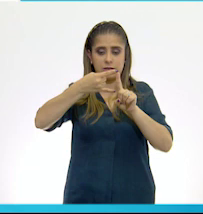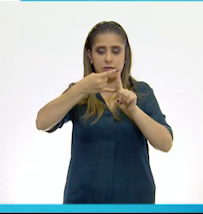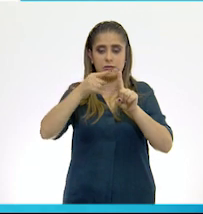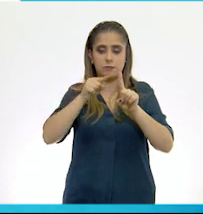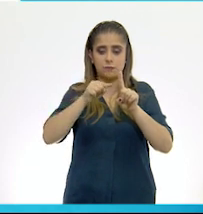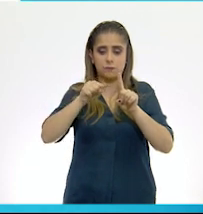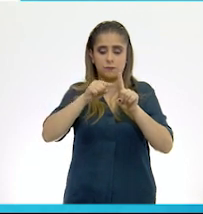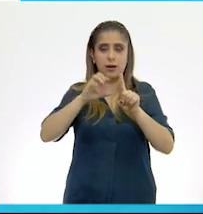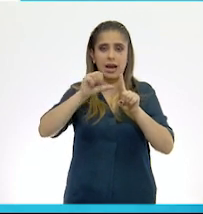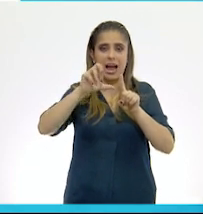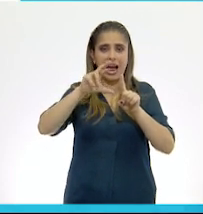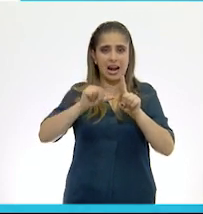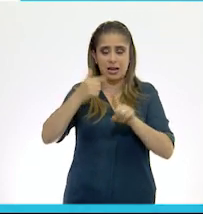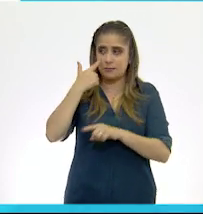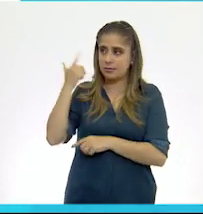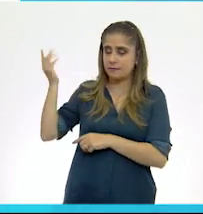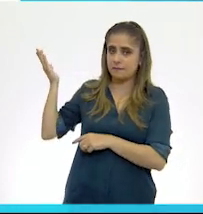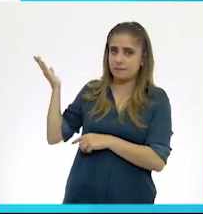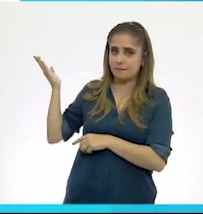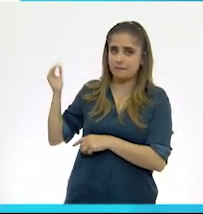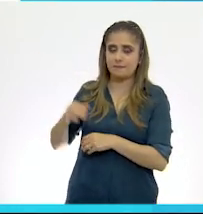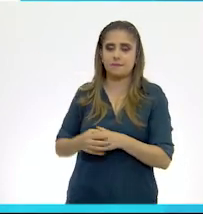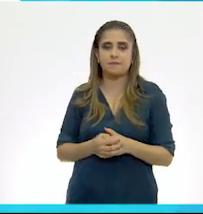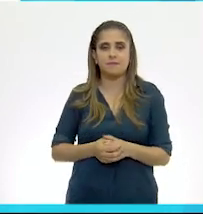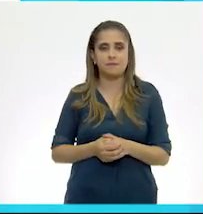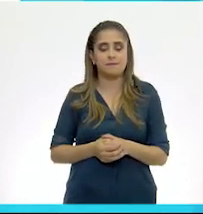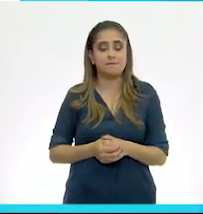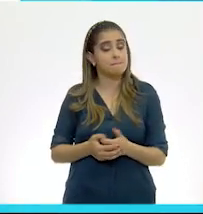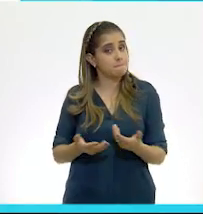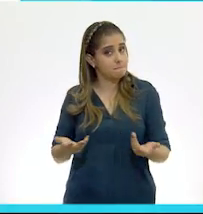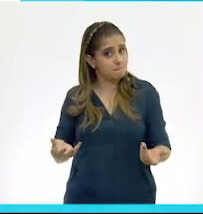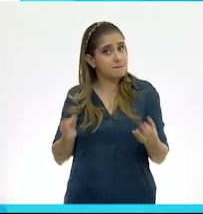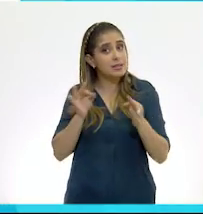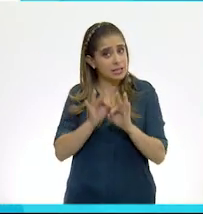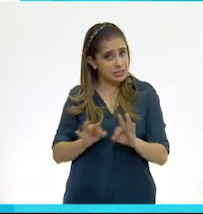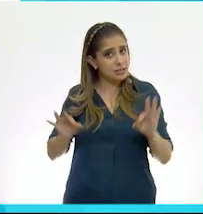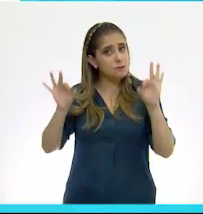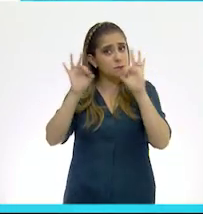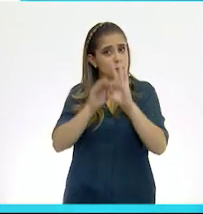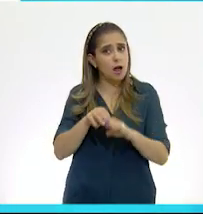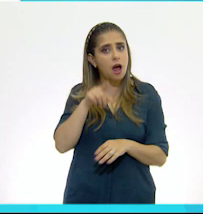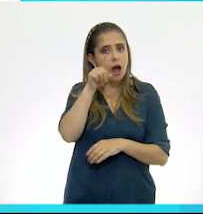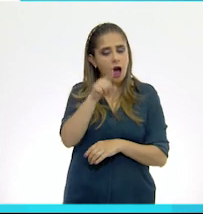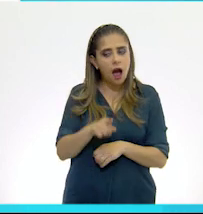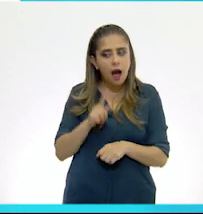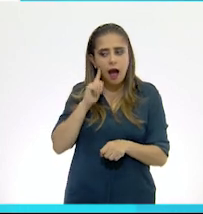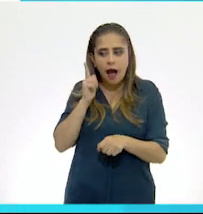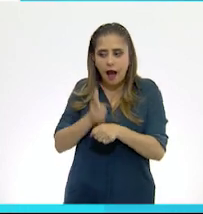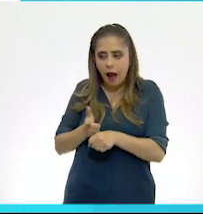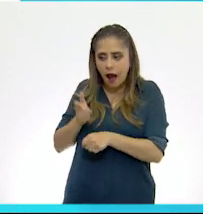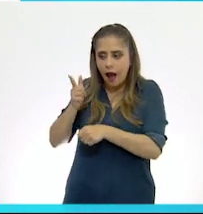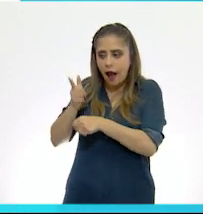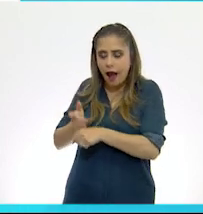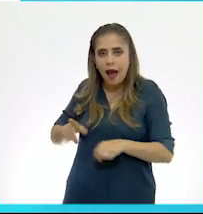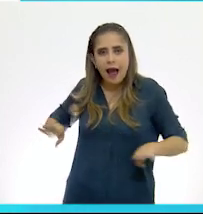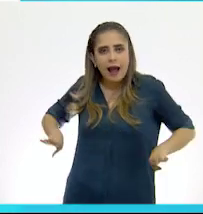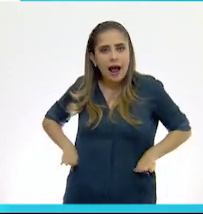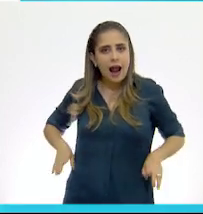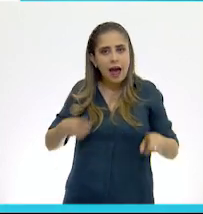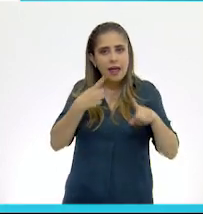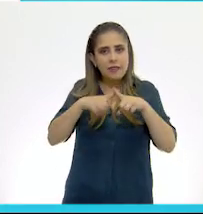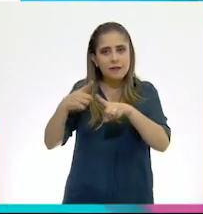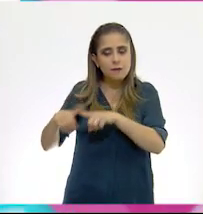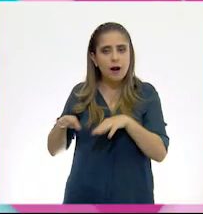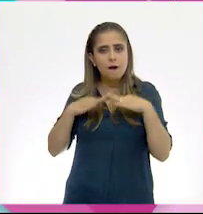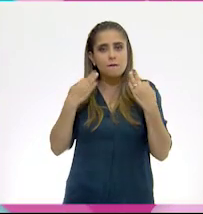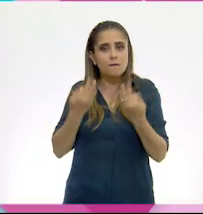cara, que es lo que nos decías. ¿Notaste, Oscar, entonces cómo es importante reconocer cada una de las características que tienen las figuras geométricas?